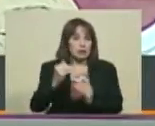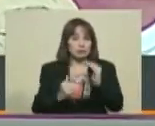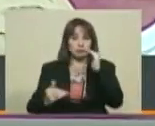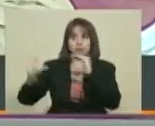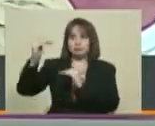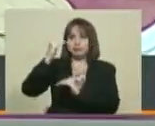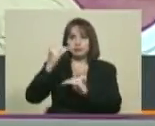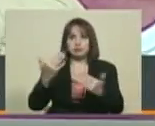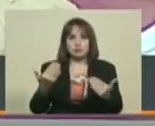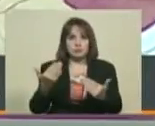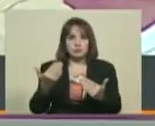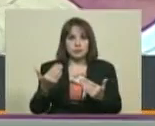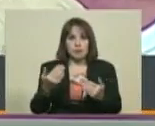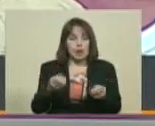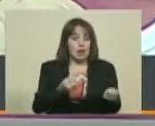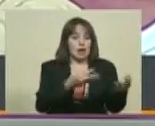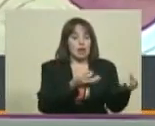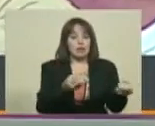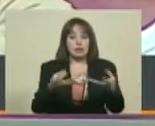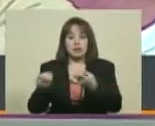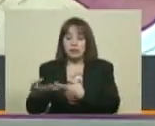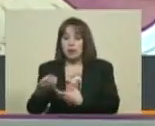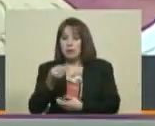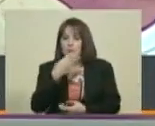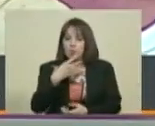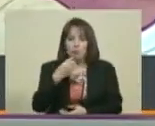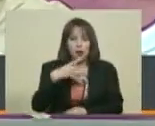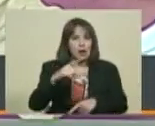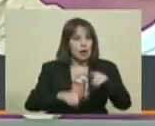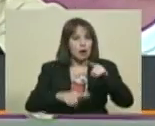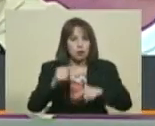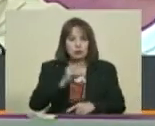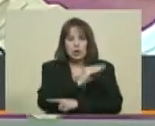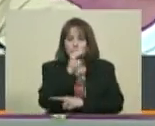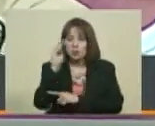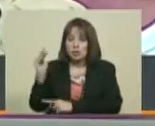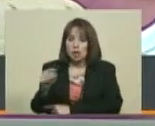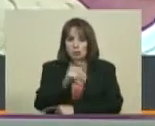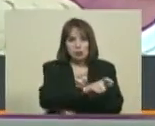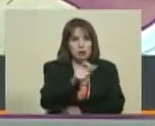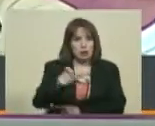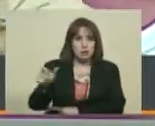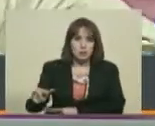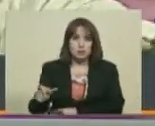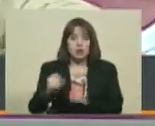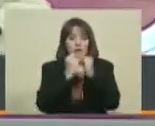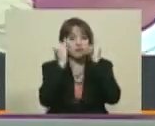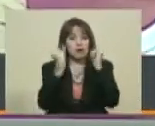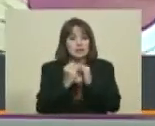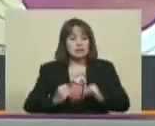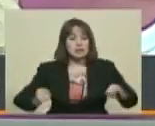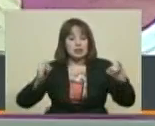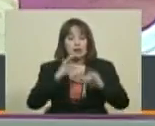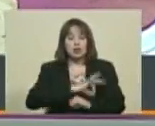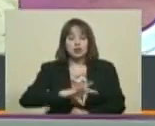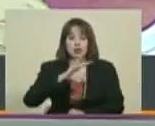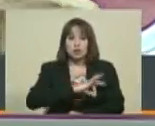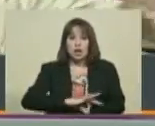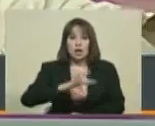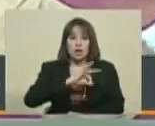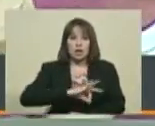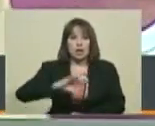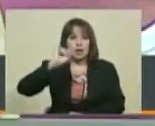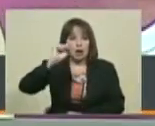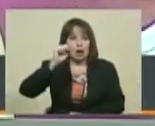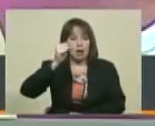tocara con bienestar, con protección y con felicidad social a millones